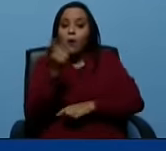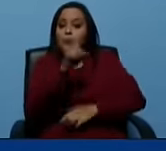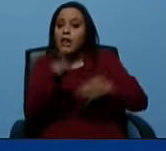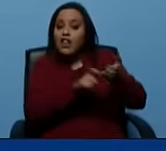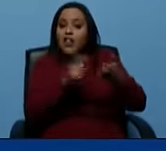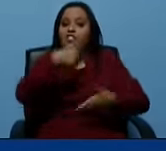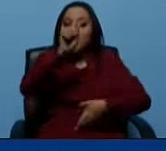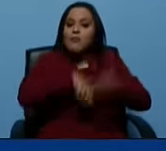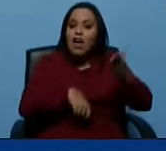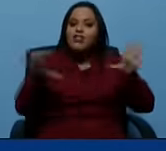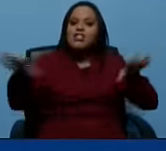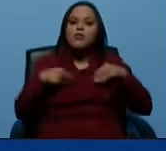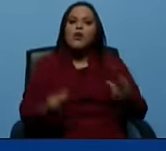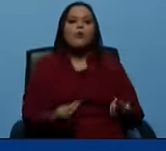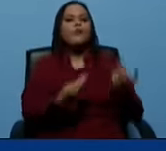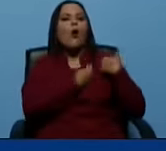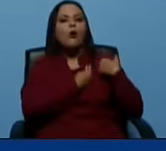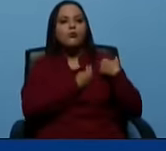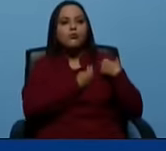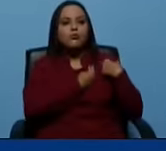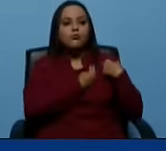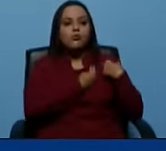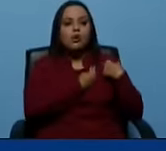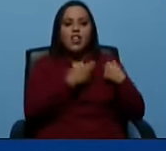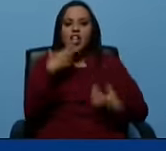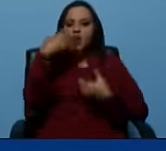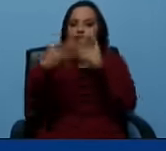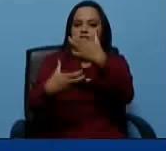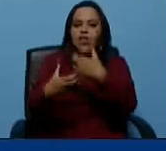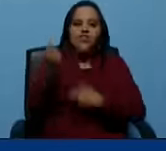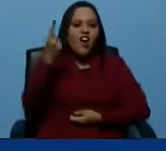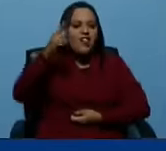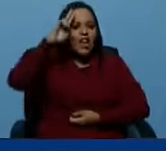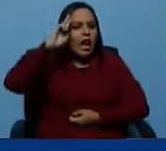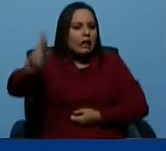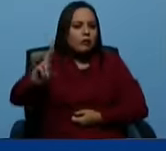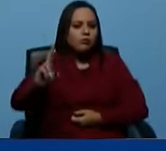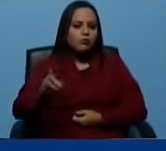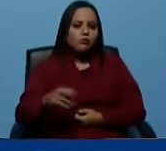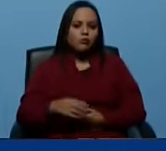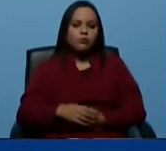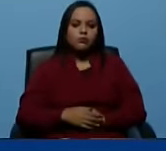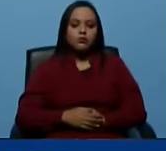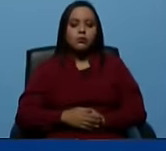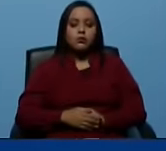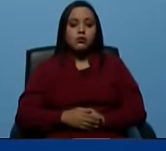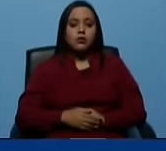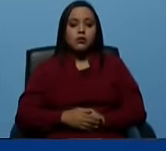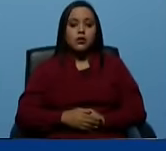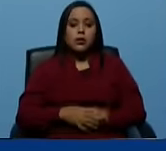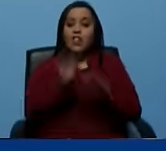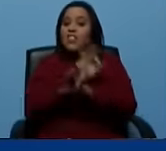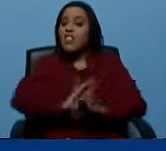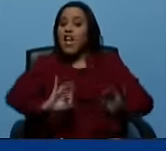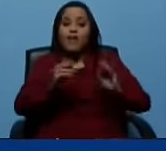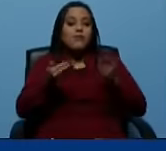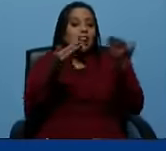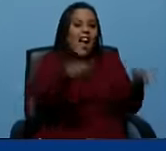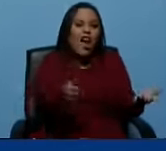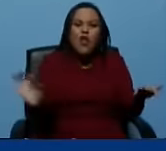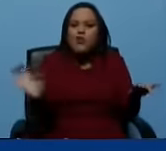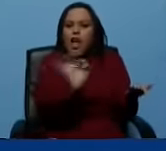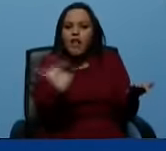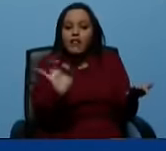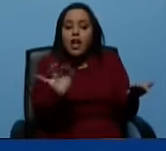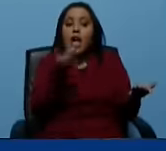ellos, asumiendo su responsabilidad de su grito irresponsable. No consignaron nada y